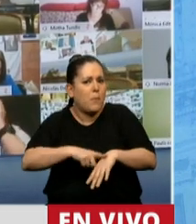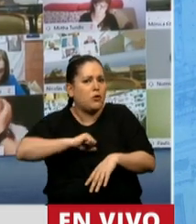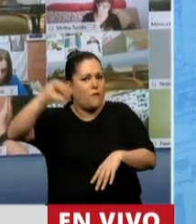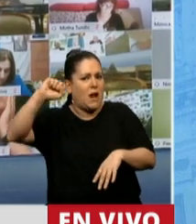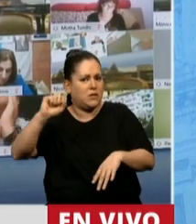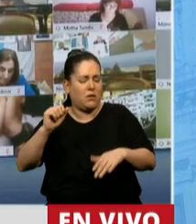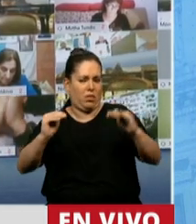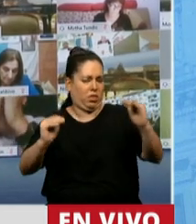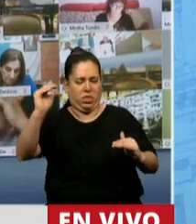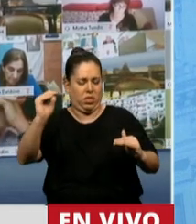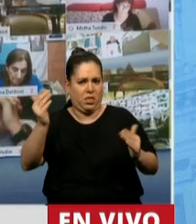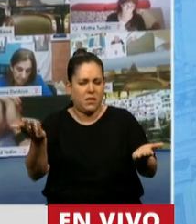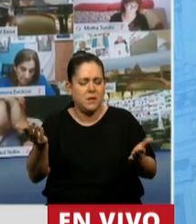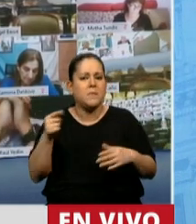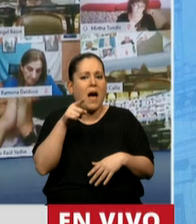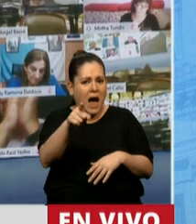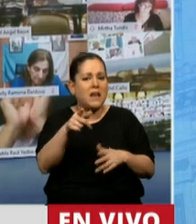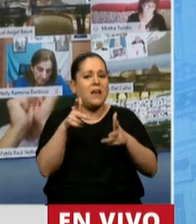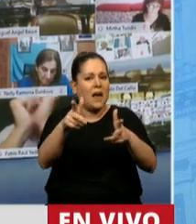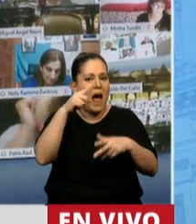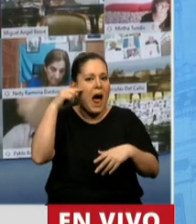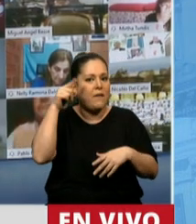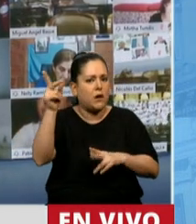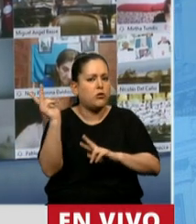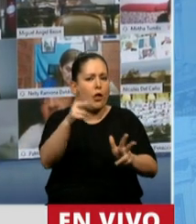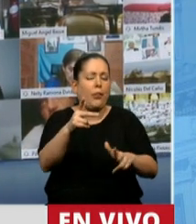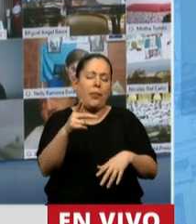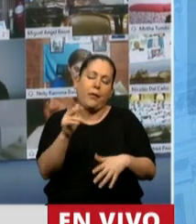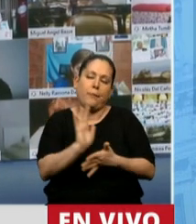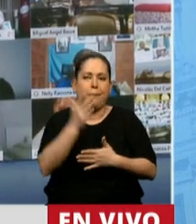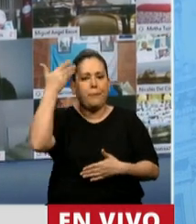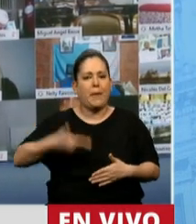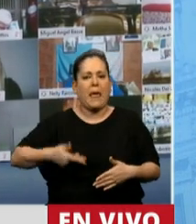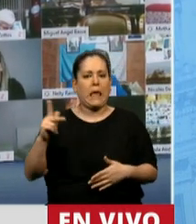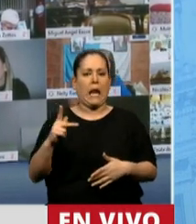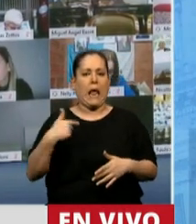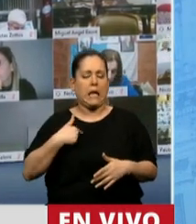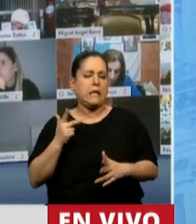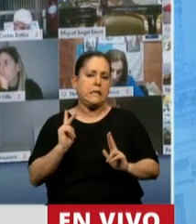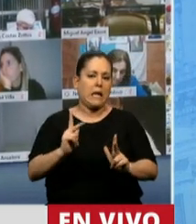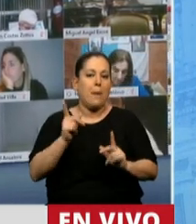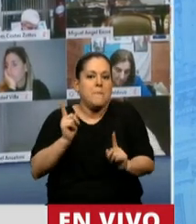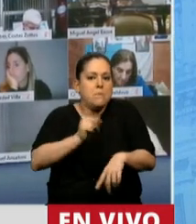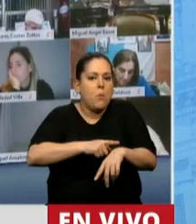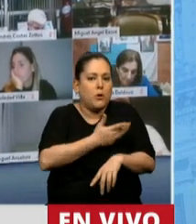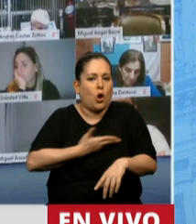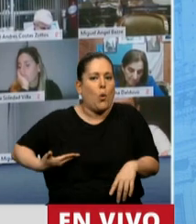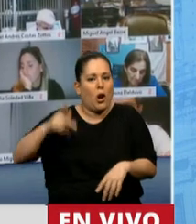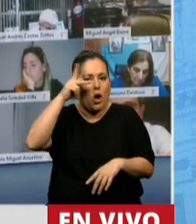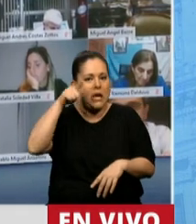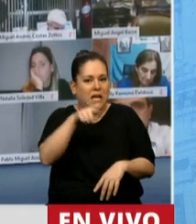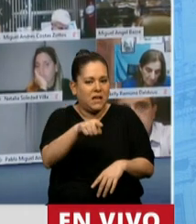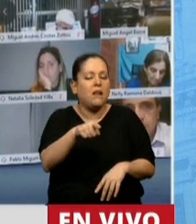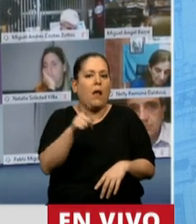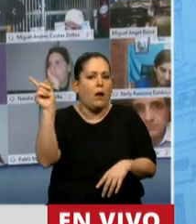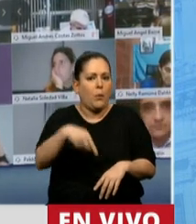en esos momentos Alberto Fernández ahí ratificó su condición de quista porque justamente fue durante el gobierno de Néstor Kill que se produjo el